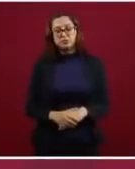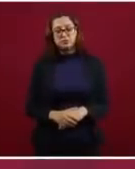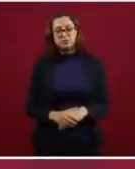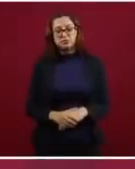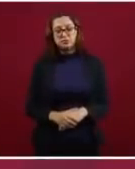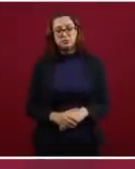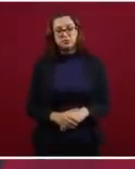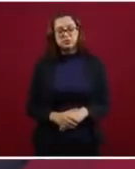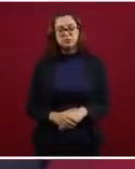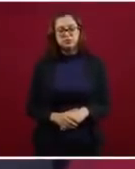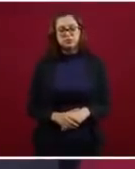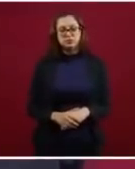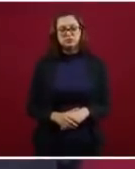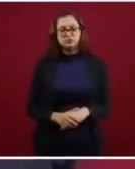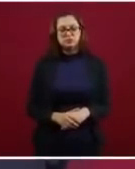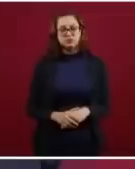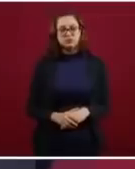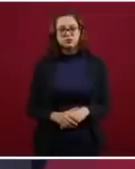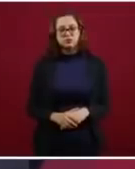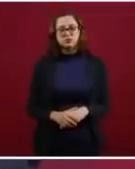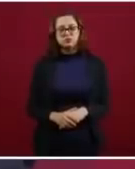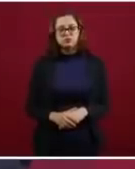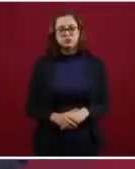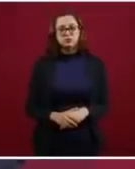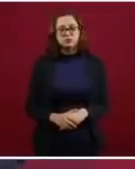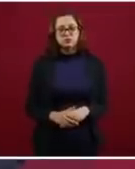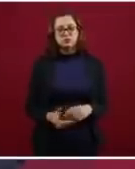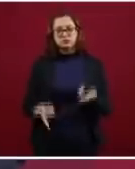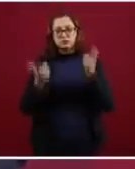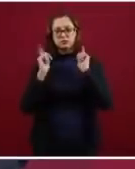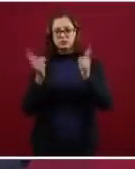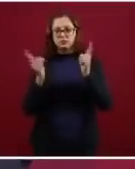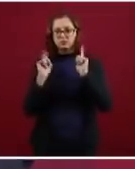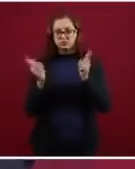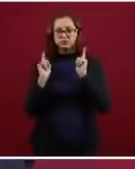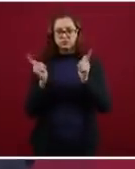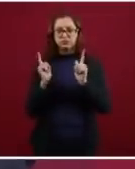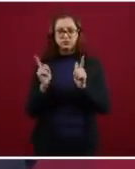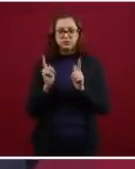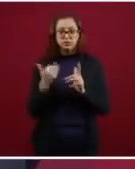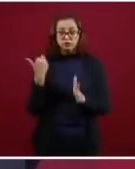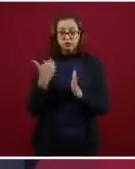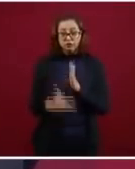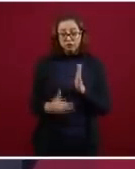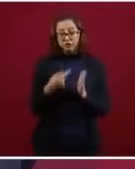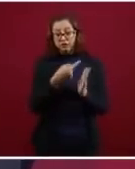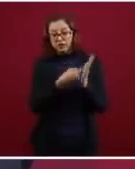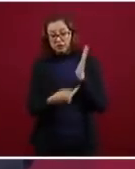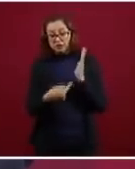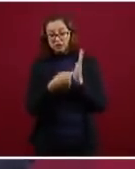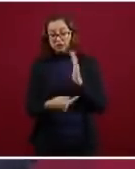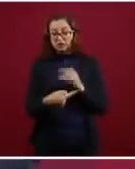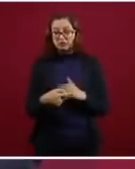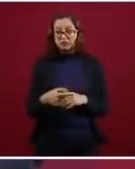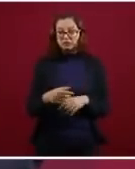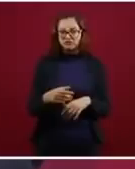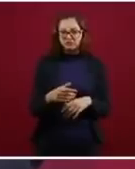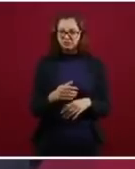y no aumente el déficit. Lo que nosotros estamos proponiendo es lo correcto,